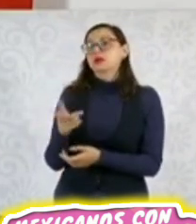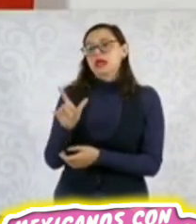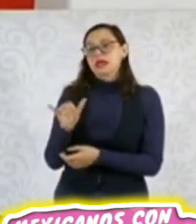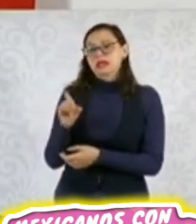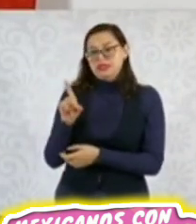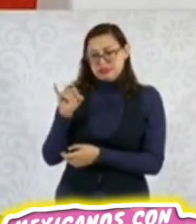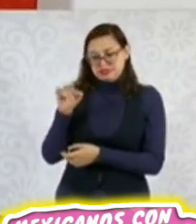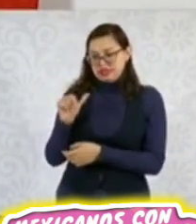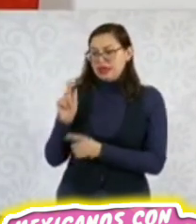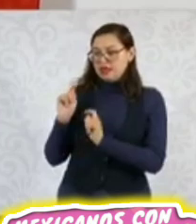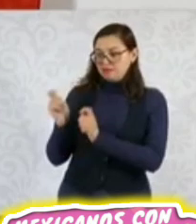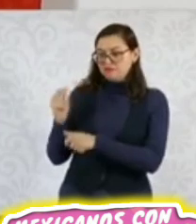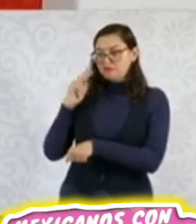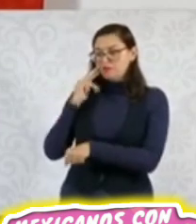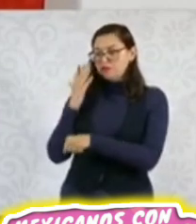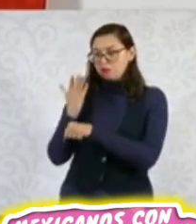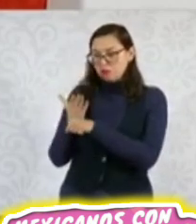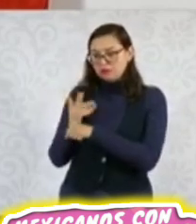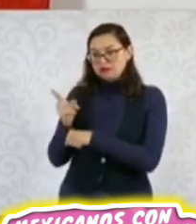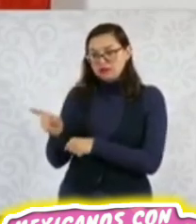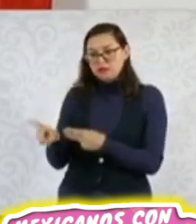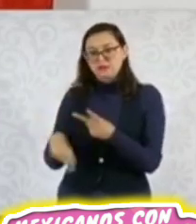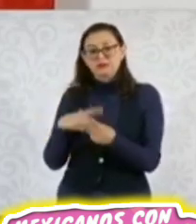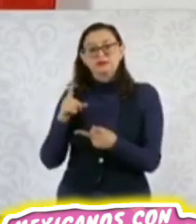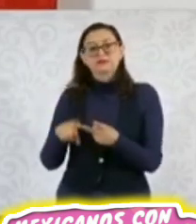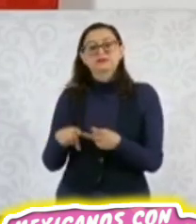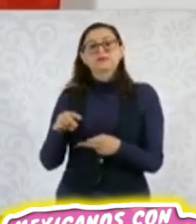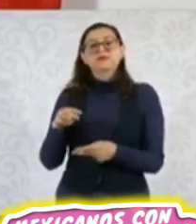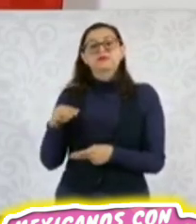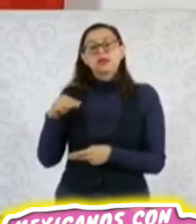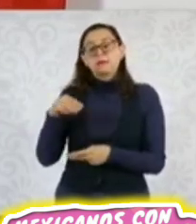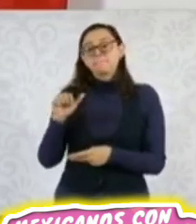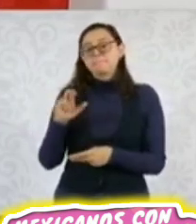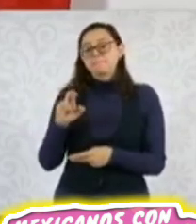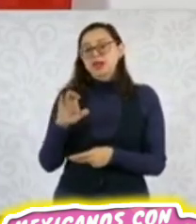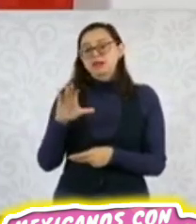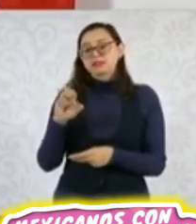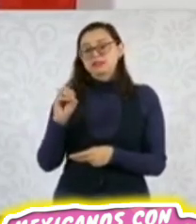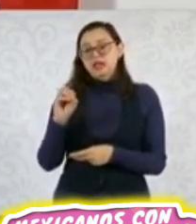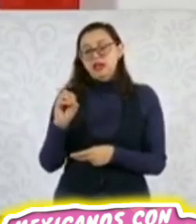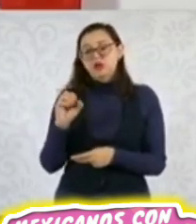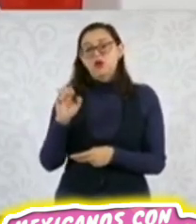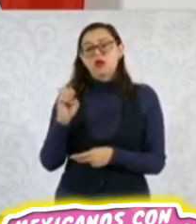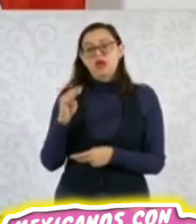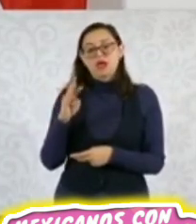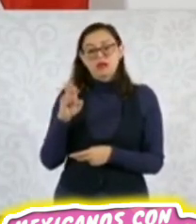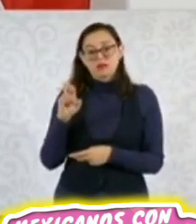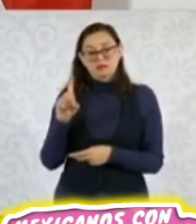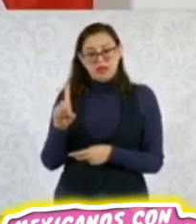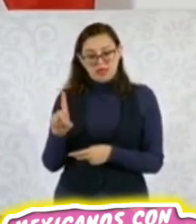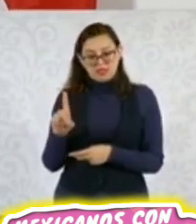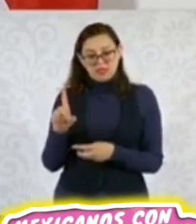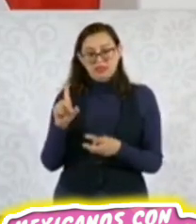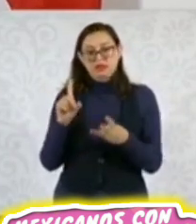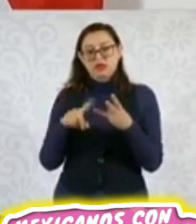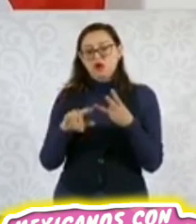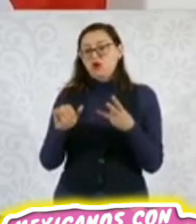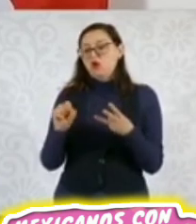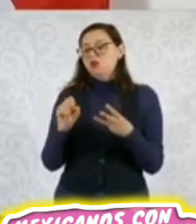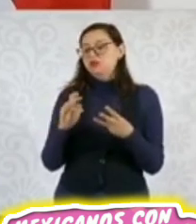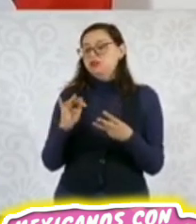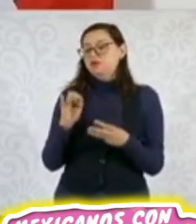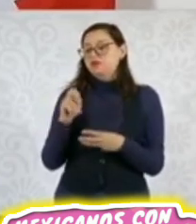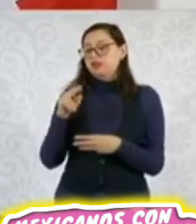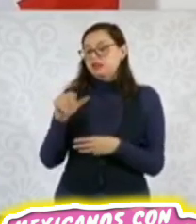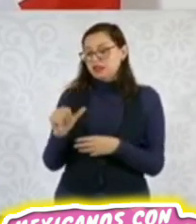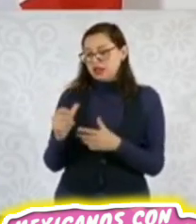de Fonatur, y Marcelo Ebrard y la titular Josefina de Turismo van a apoyar para